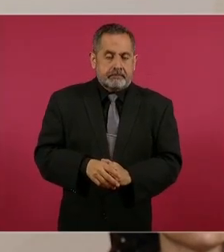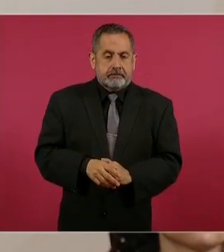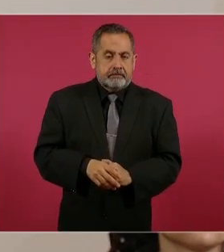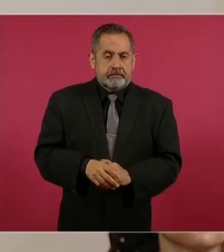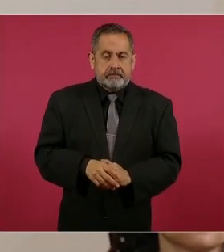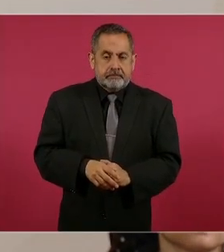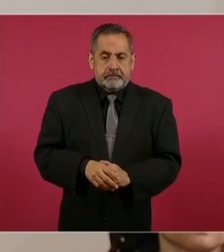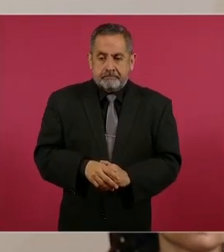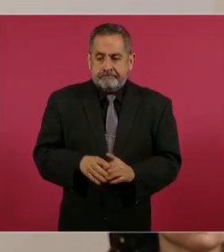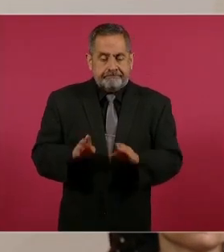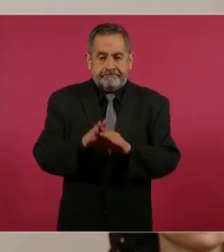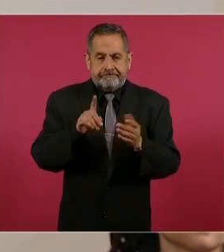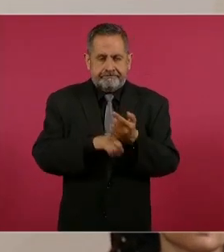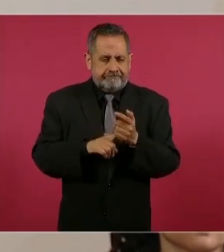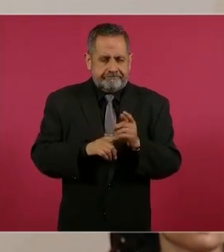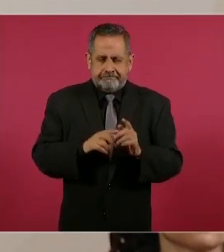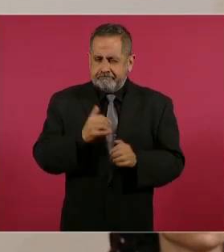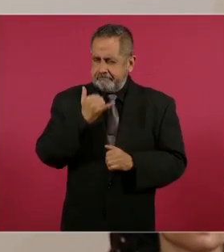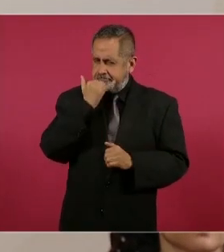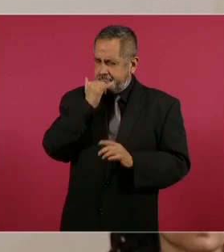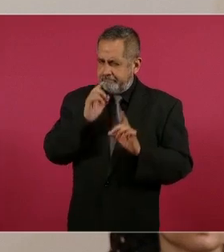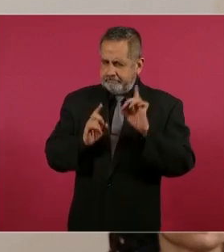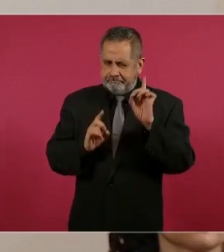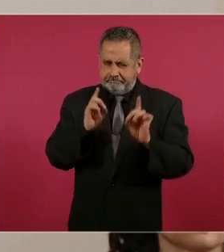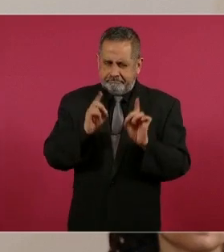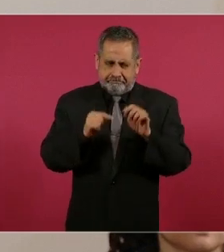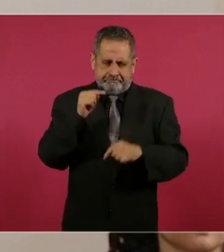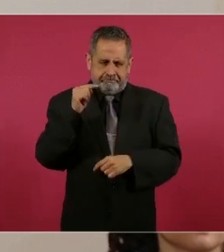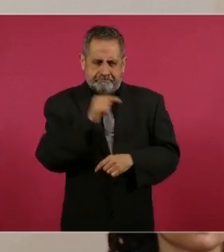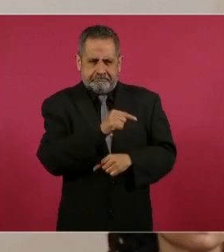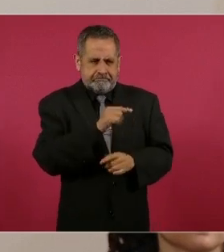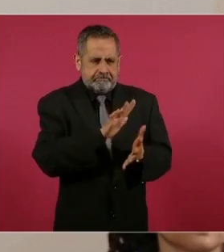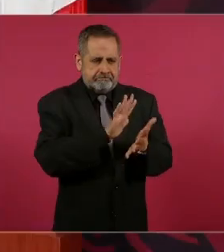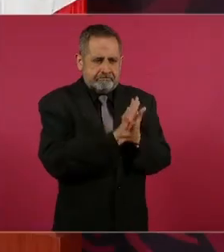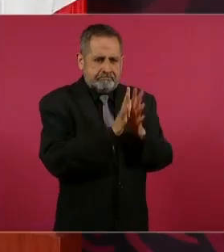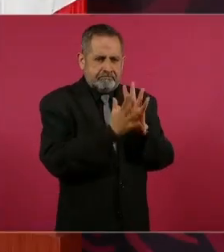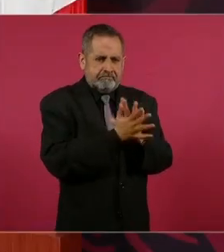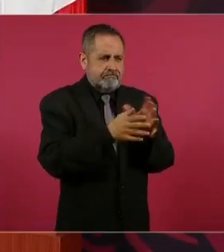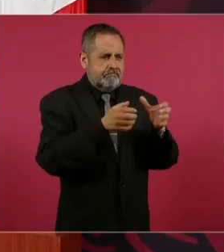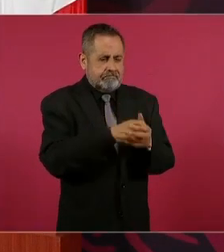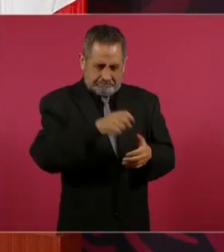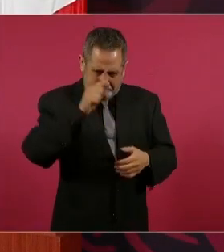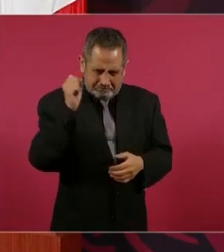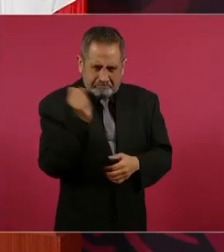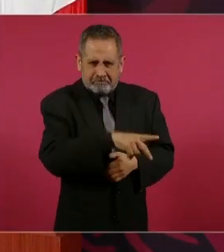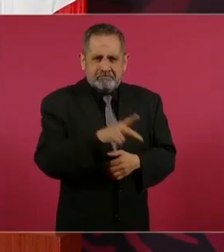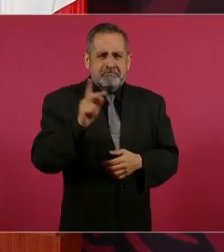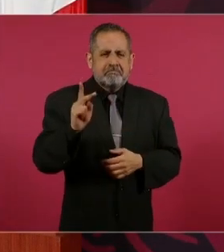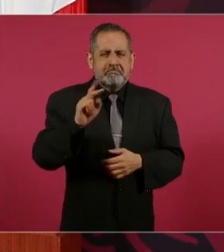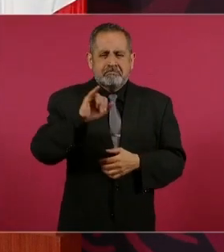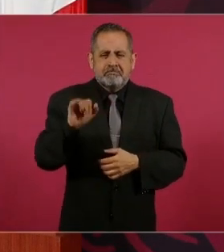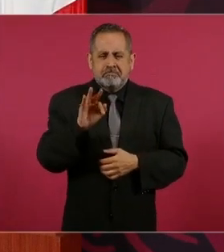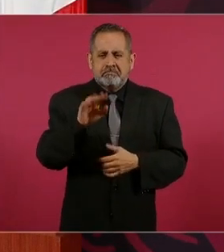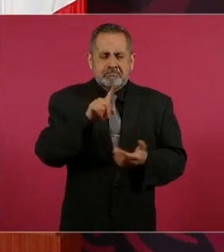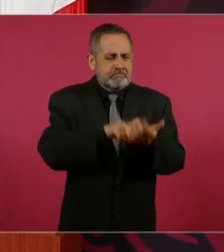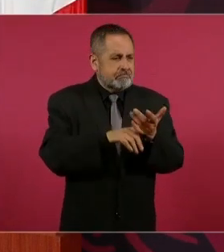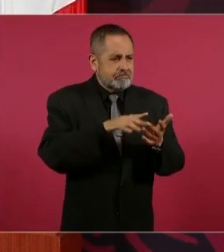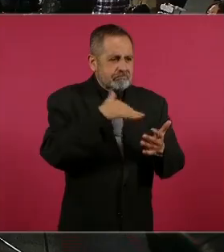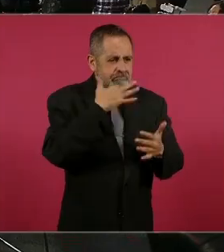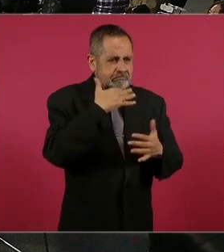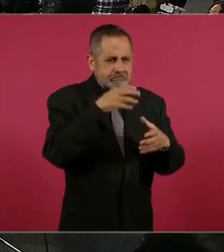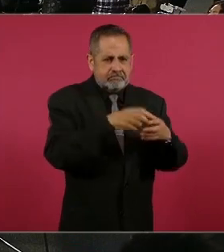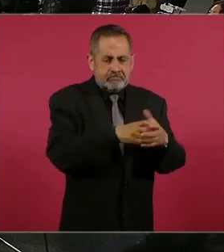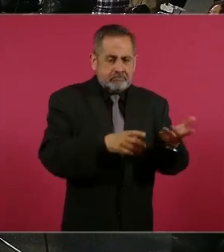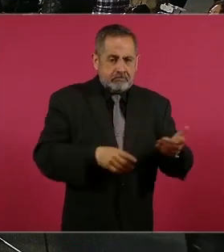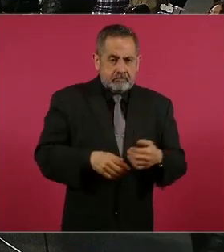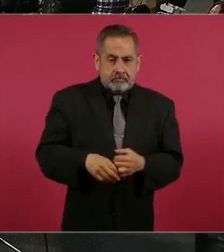quedaría desde luego la sospecha de la complicidad del Poder Judicial. Por eso es obligado que